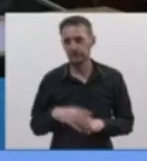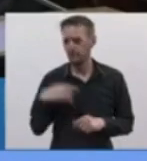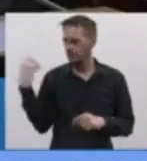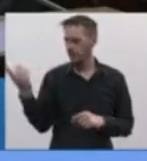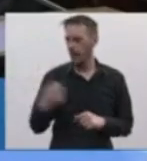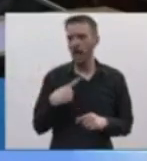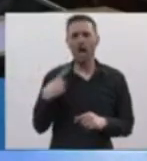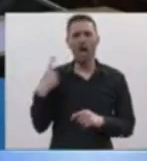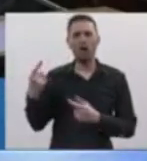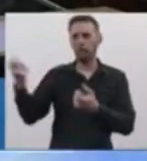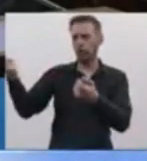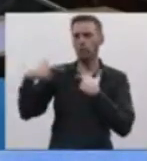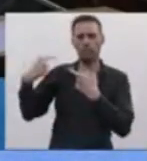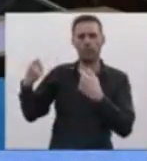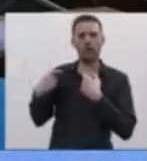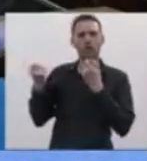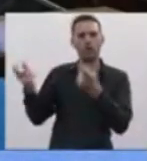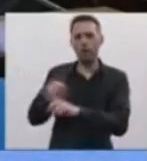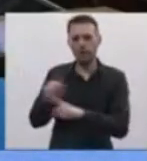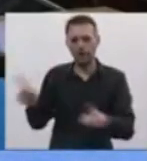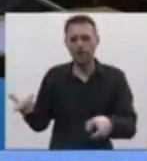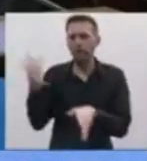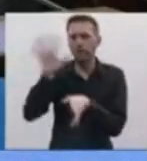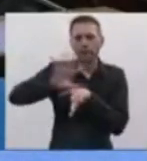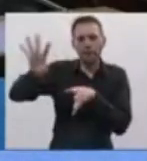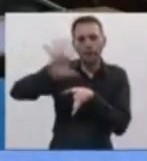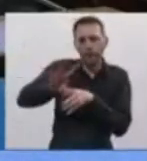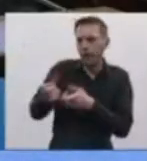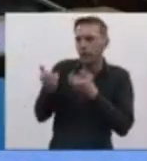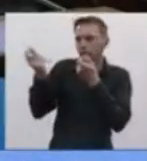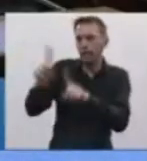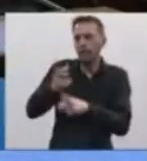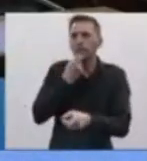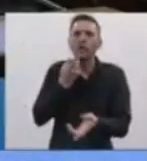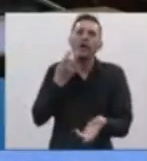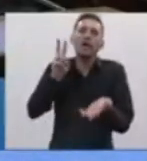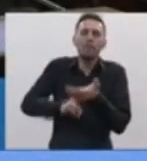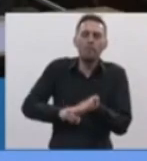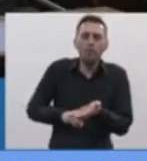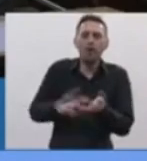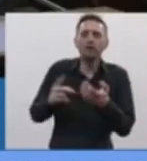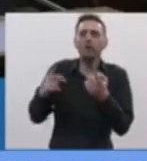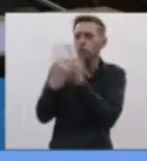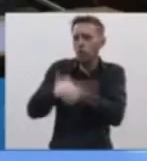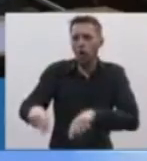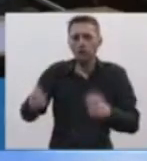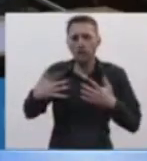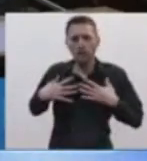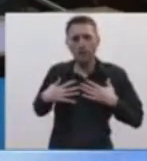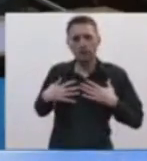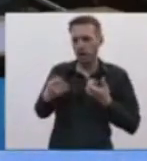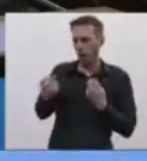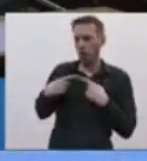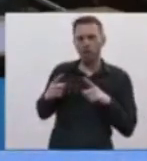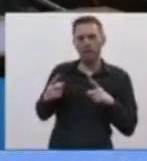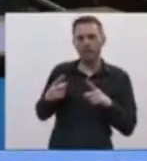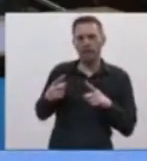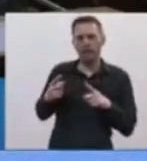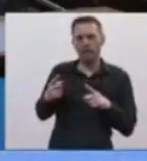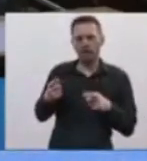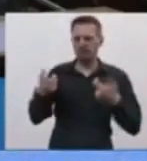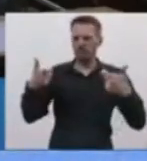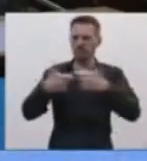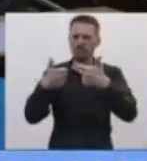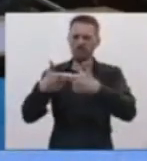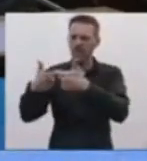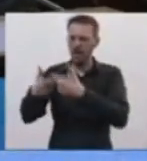resto de los proveedores que no les damos a los tenedores de deuda cuando tienen que pagar por ejemplo impuesto a los bienes personales no se lo vamos a dar a estas